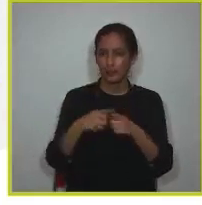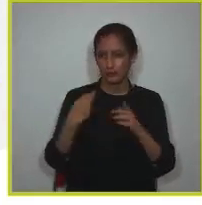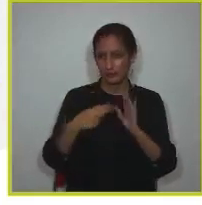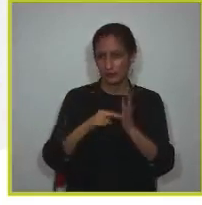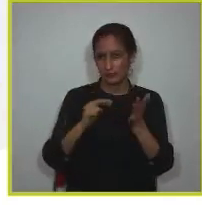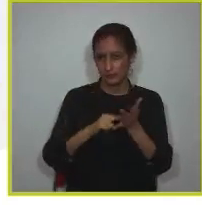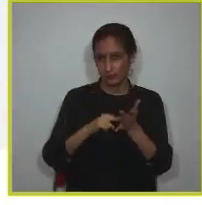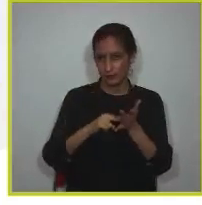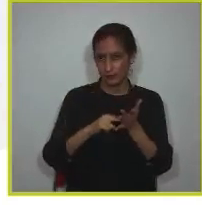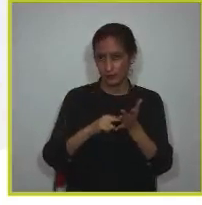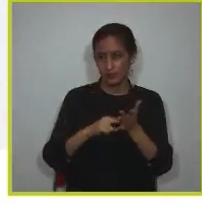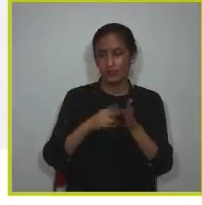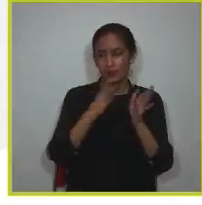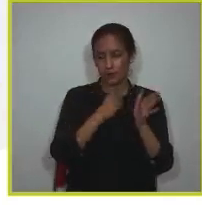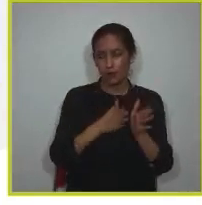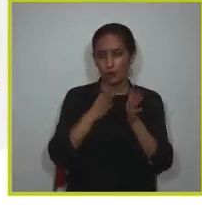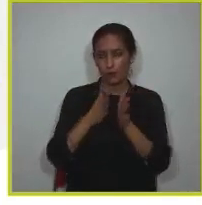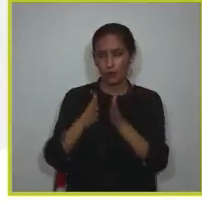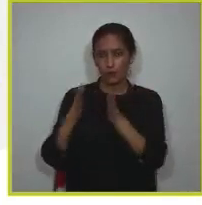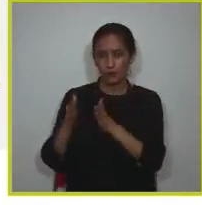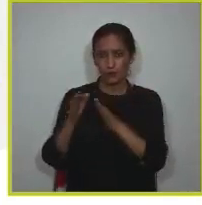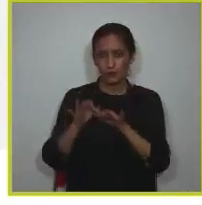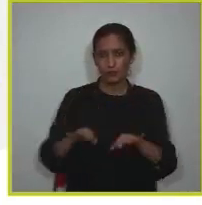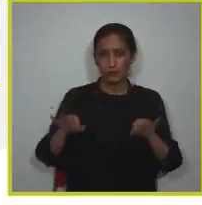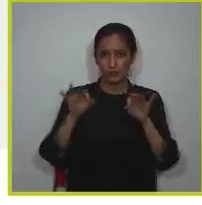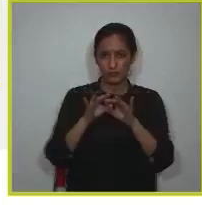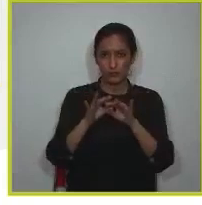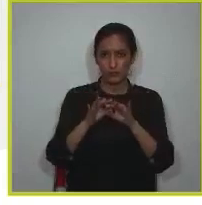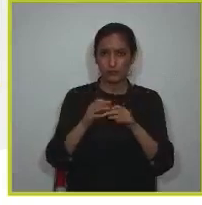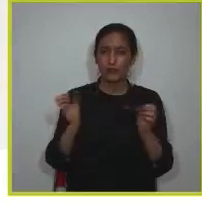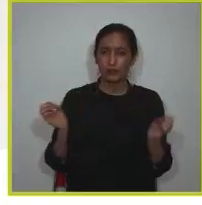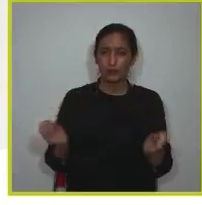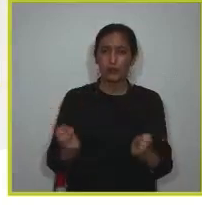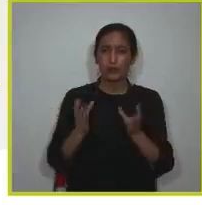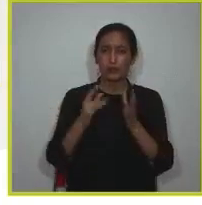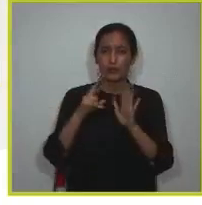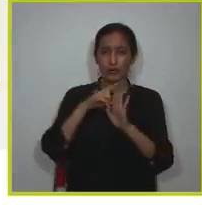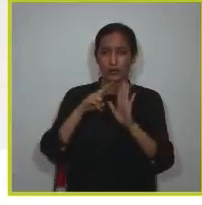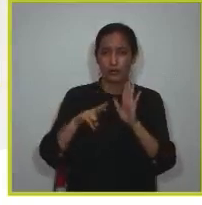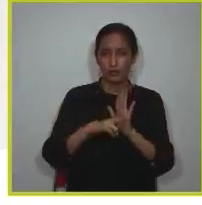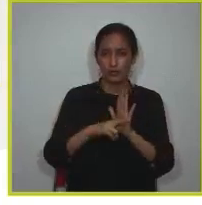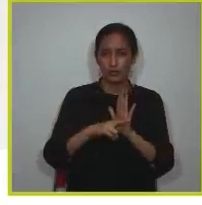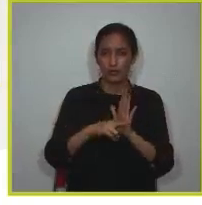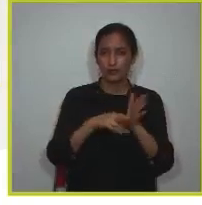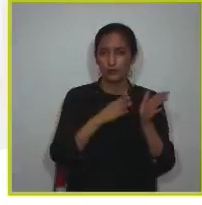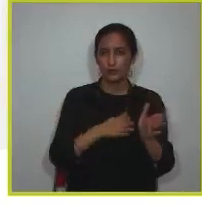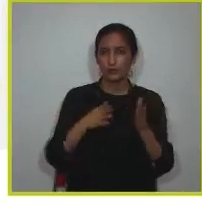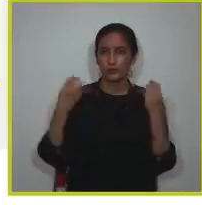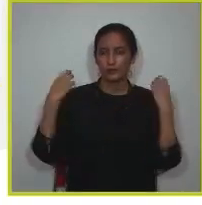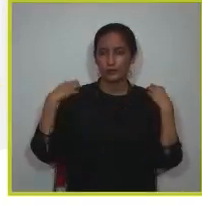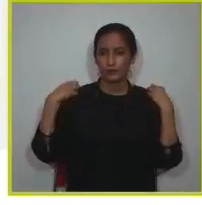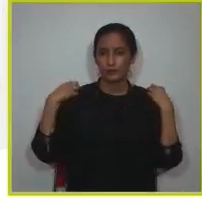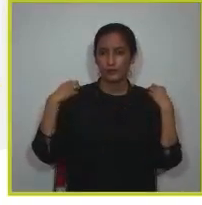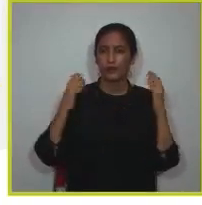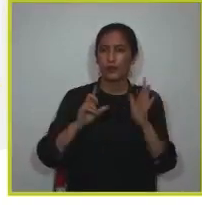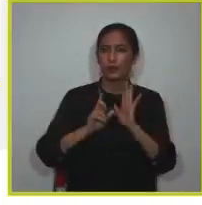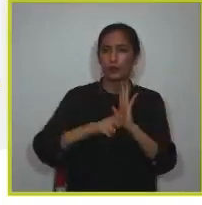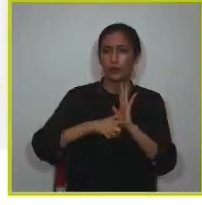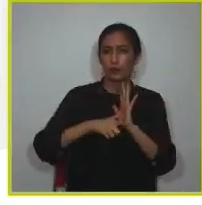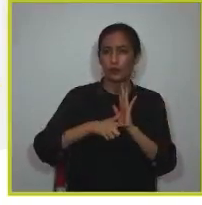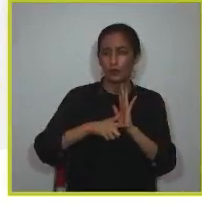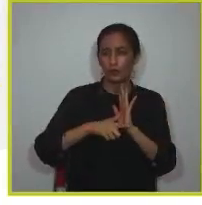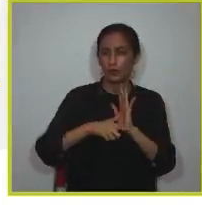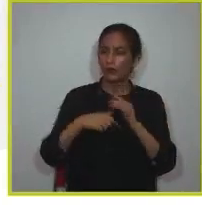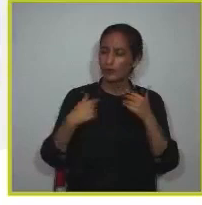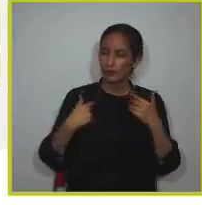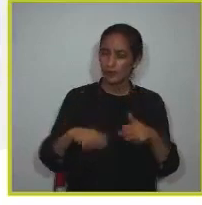el debido procedimiento de su manifestación de de vida motivación de las resoluciones administrativas luego de este piloto